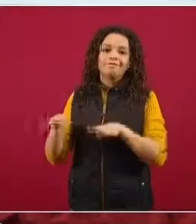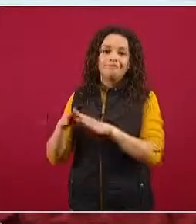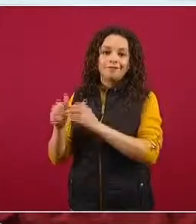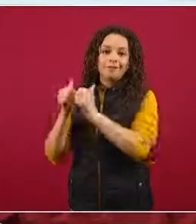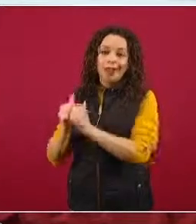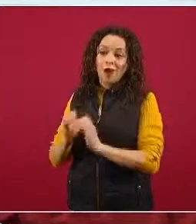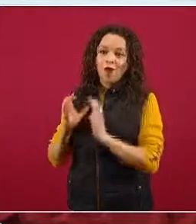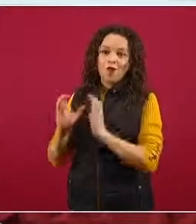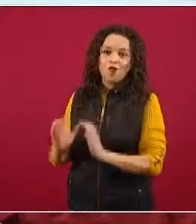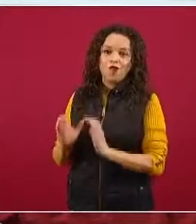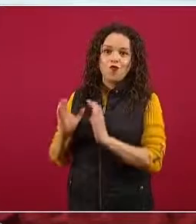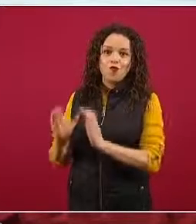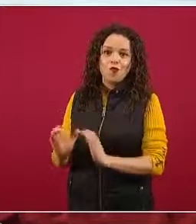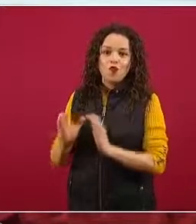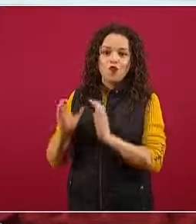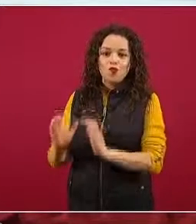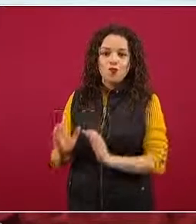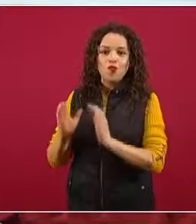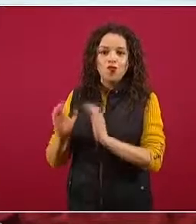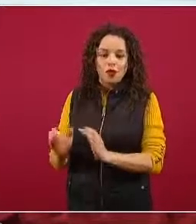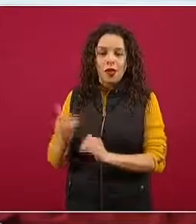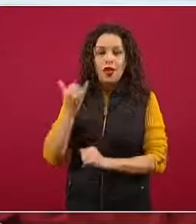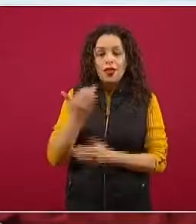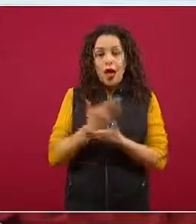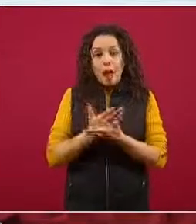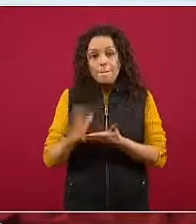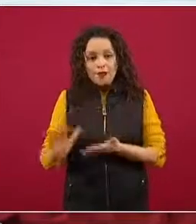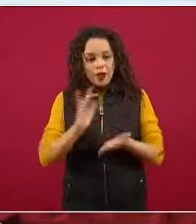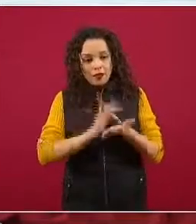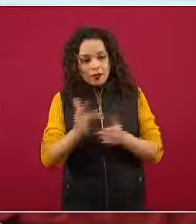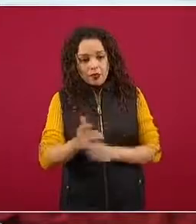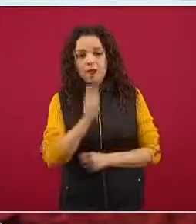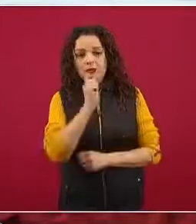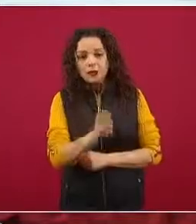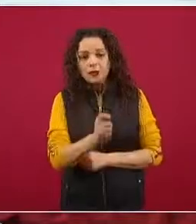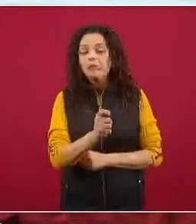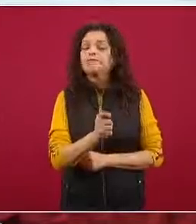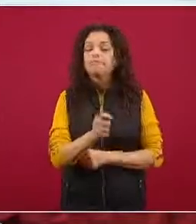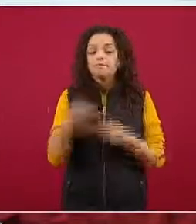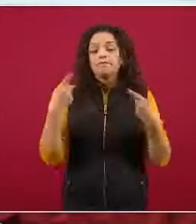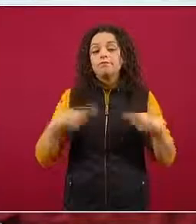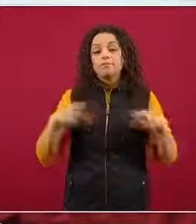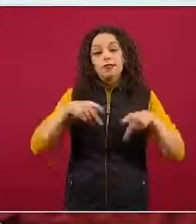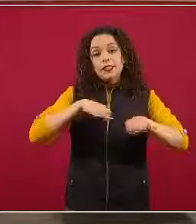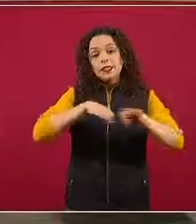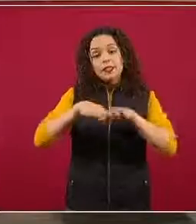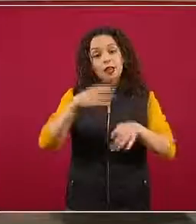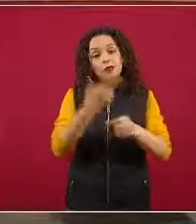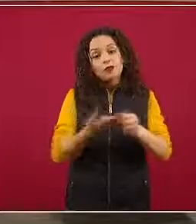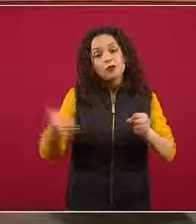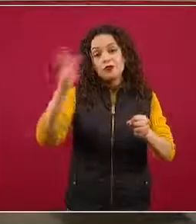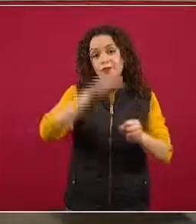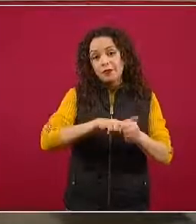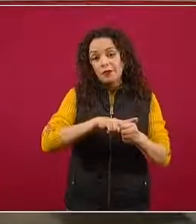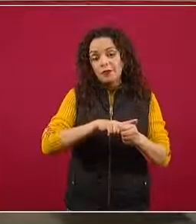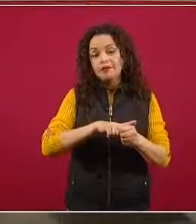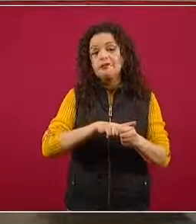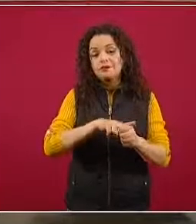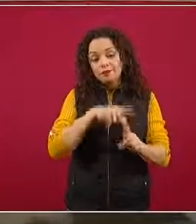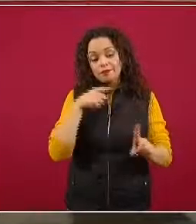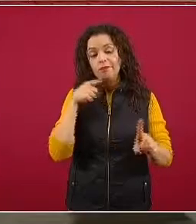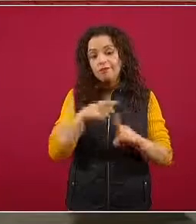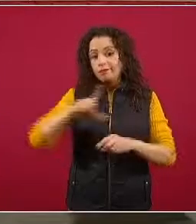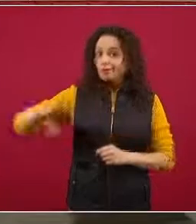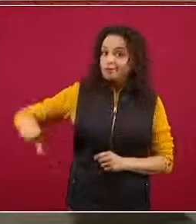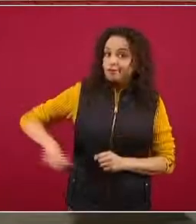o que gracias sobre todo también al personal de salud que trabaja en el ámbito